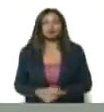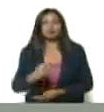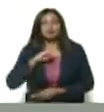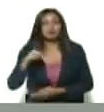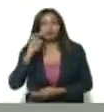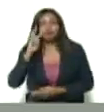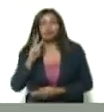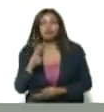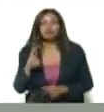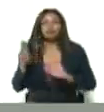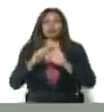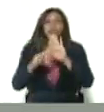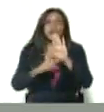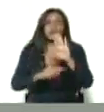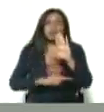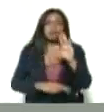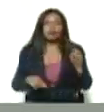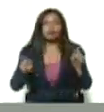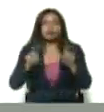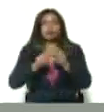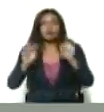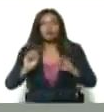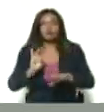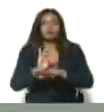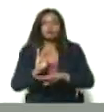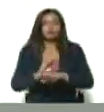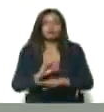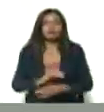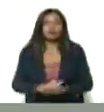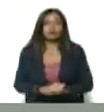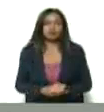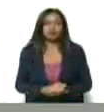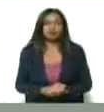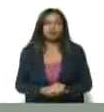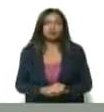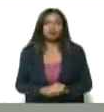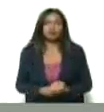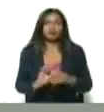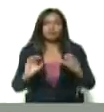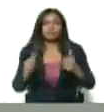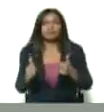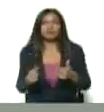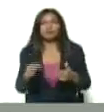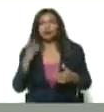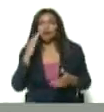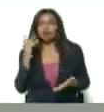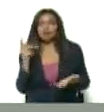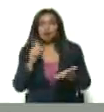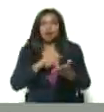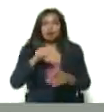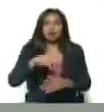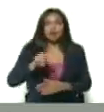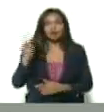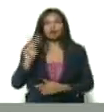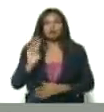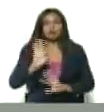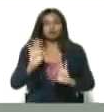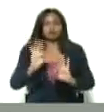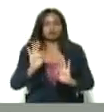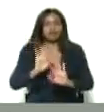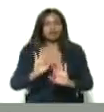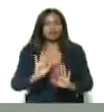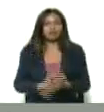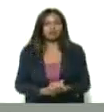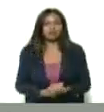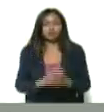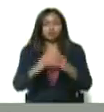William, todas las medidas de prevención para que no entre ningún caso positivo a Venezuela.